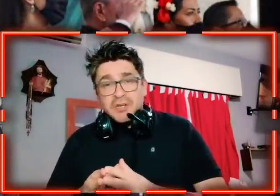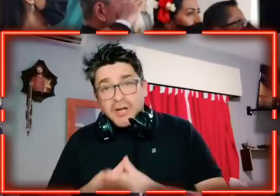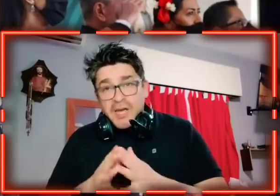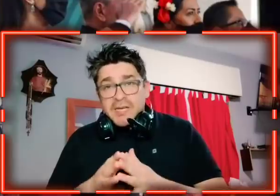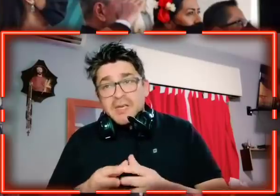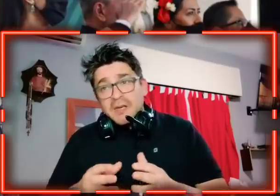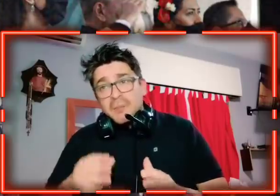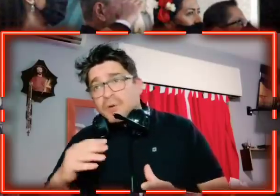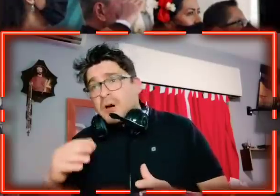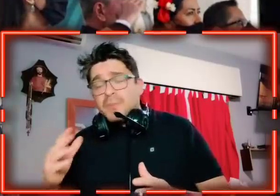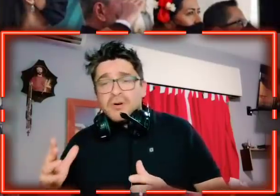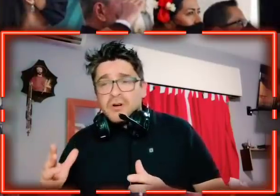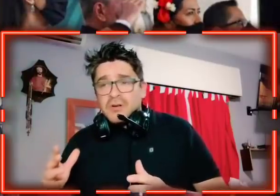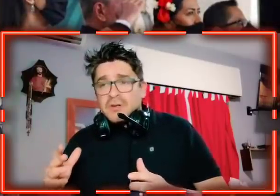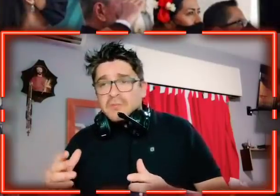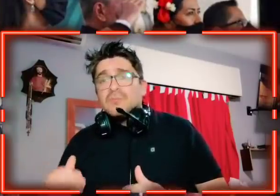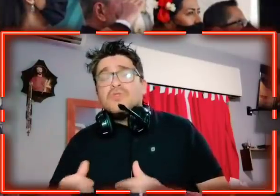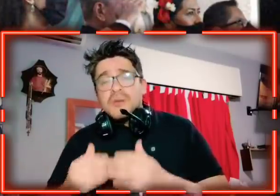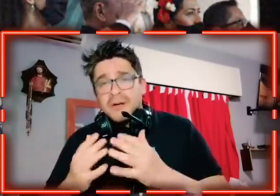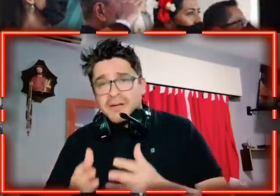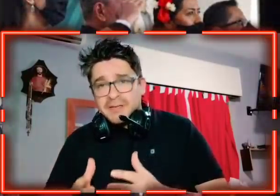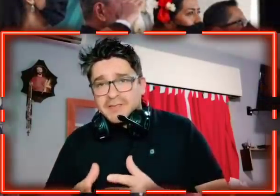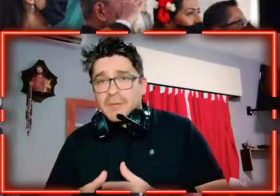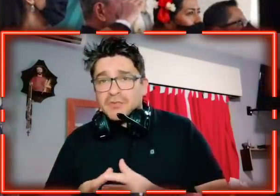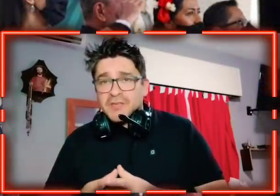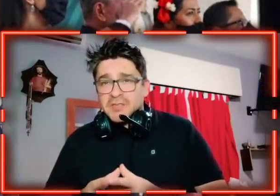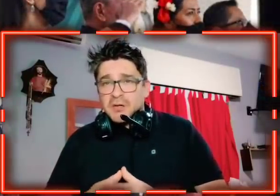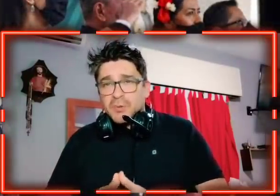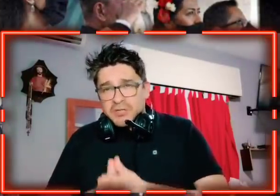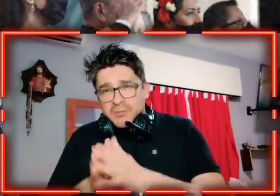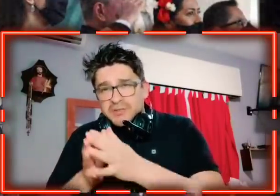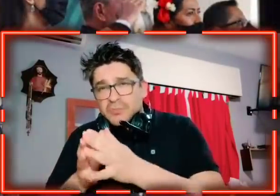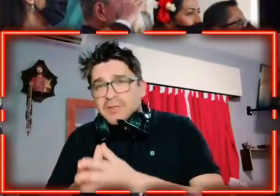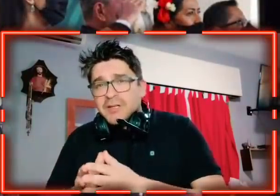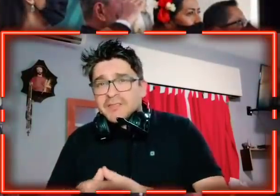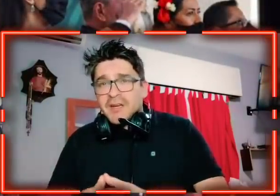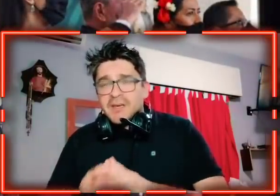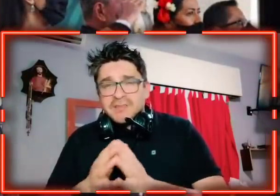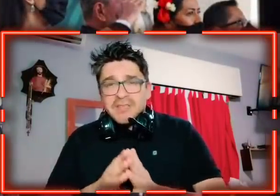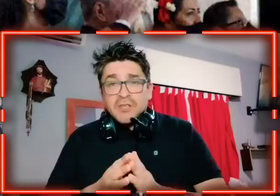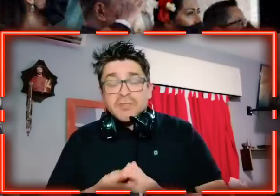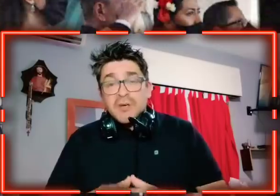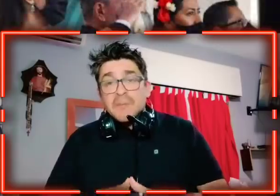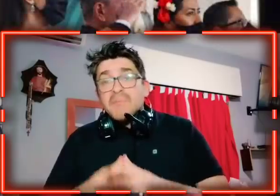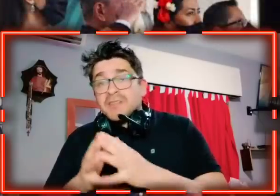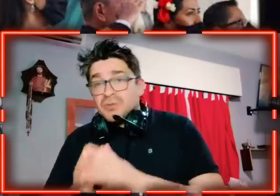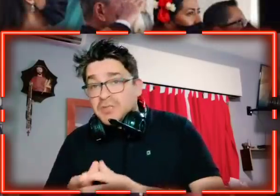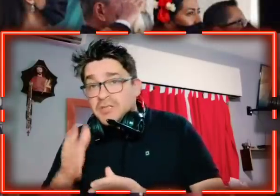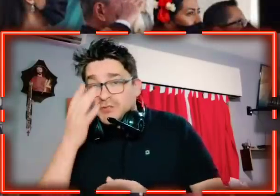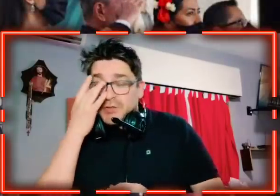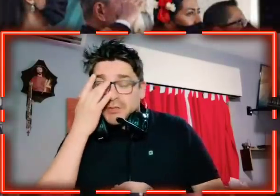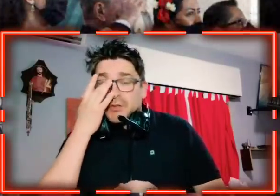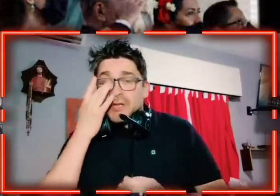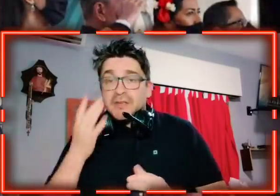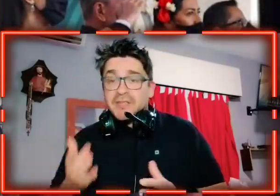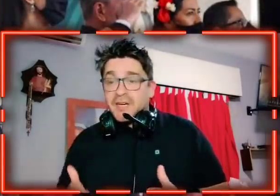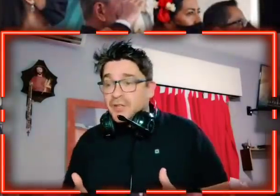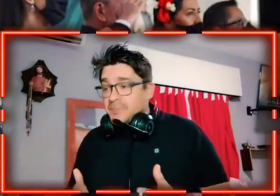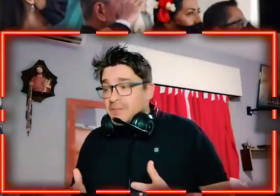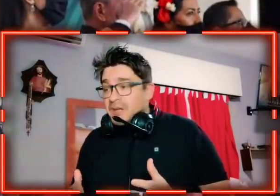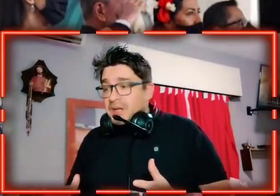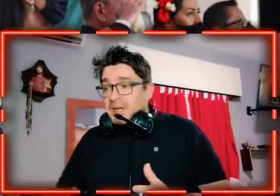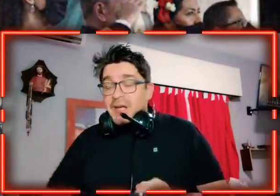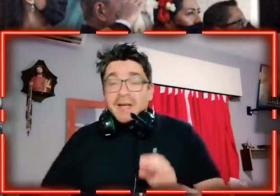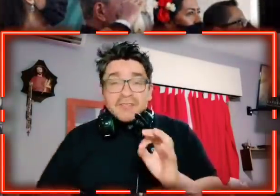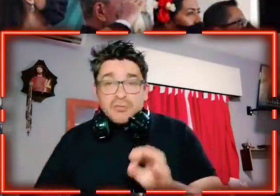100%. Y ojalá que poco a poco mucha más gente seamos así, ¿no? Un poquito más humildes, agradecidos, más unidos, sobre todo hoy en día,